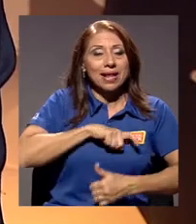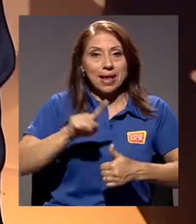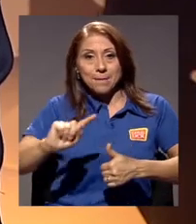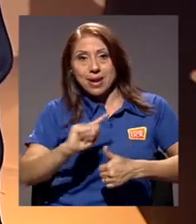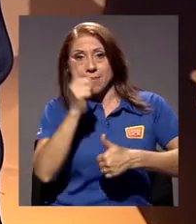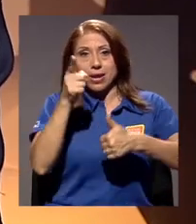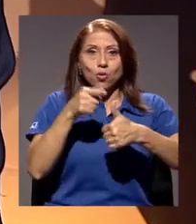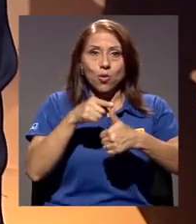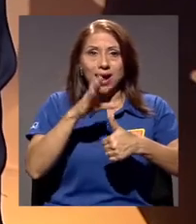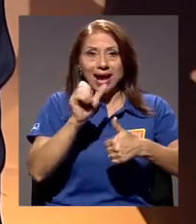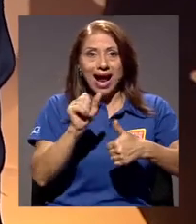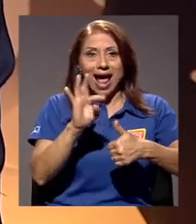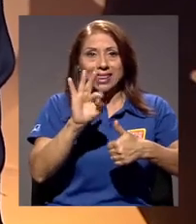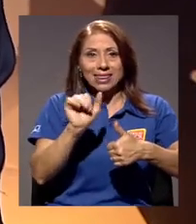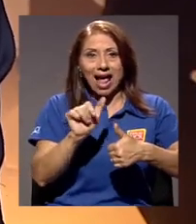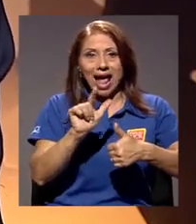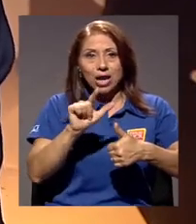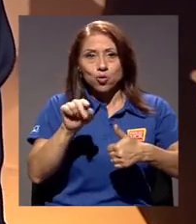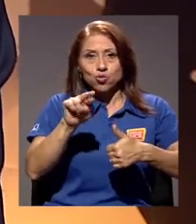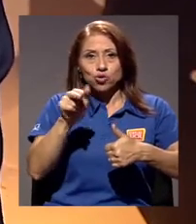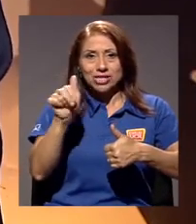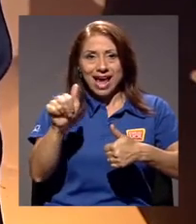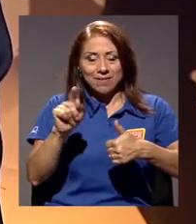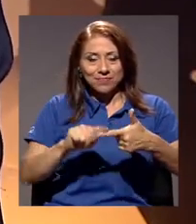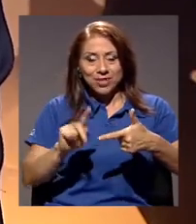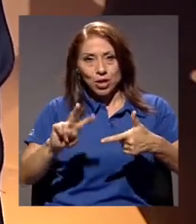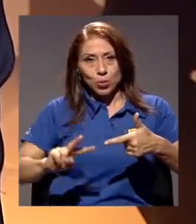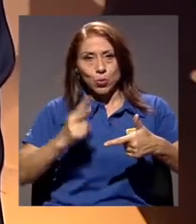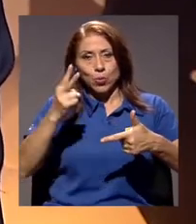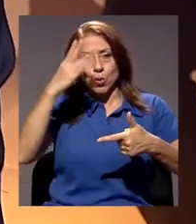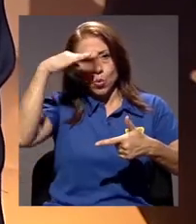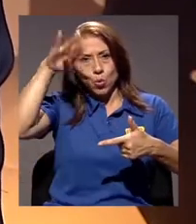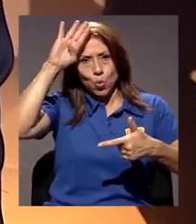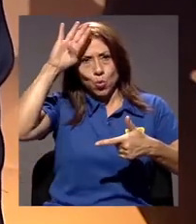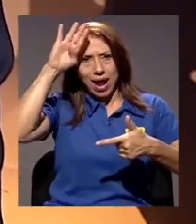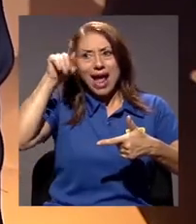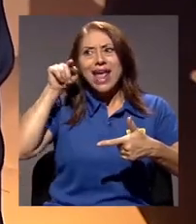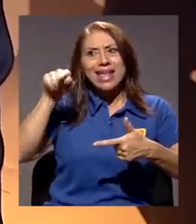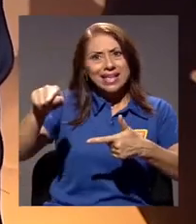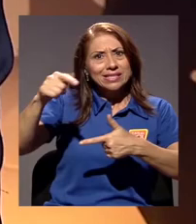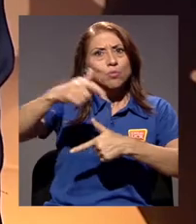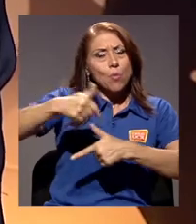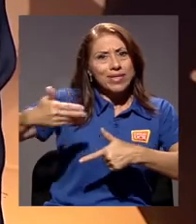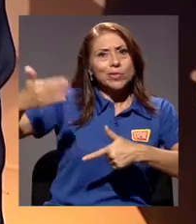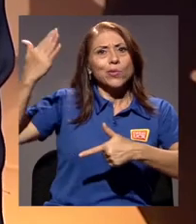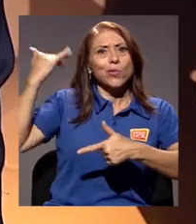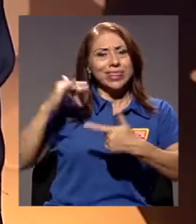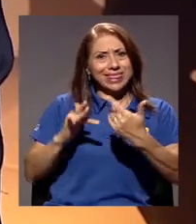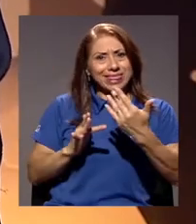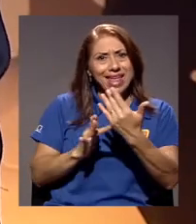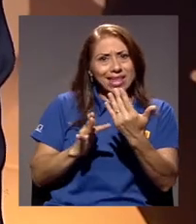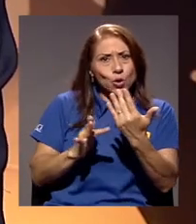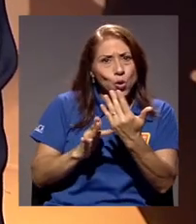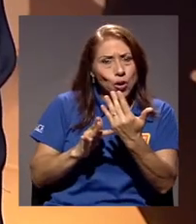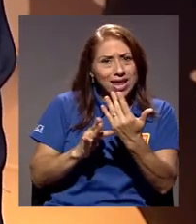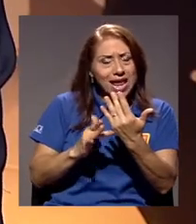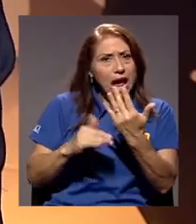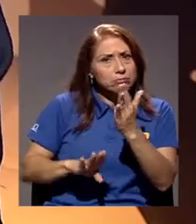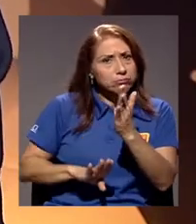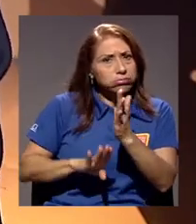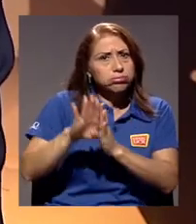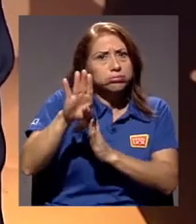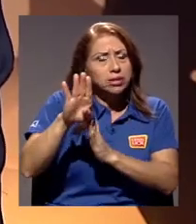cataluña en primer lugar de cubas pues el suizo que la tecnología en cuba que decidiera el desarrollo científico